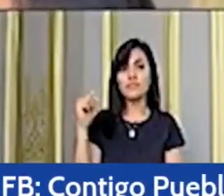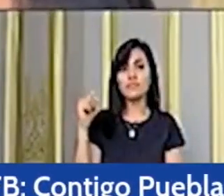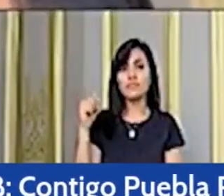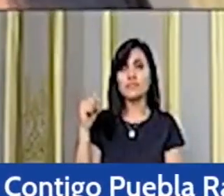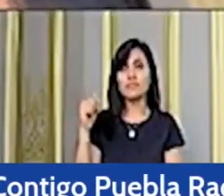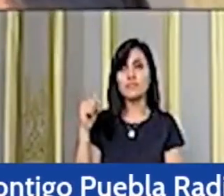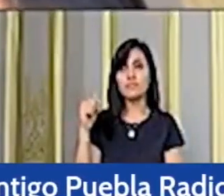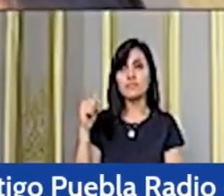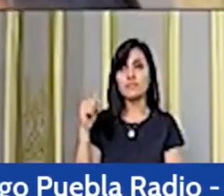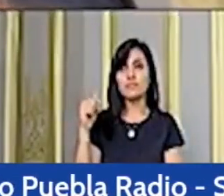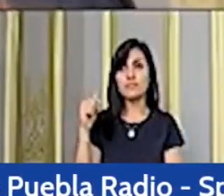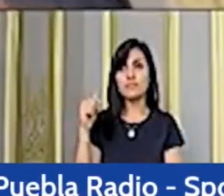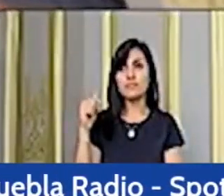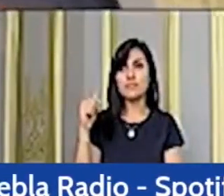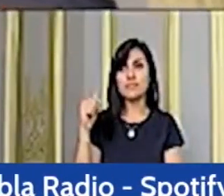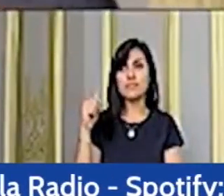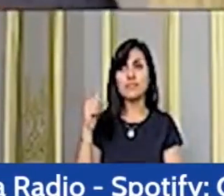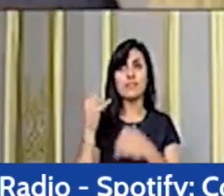gusto.